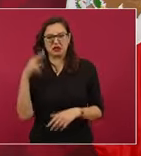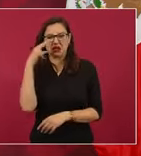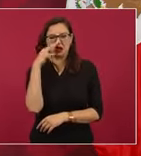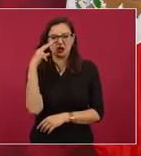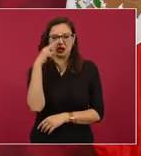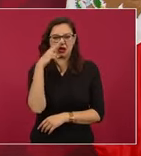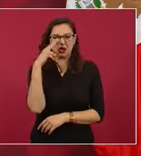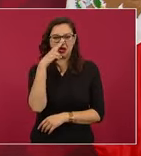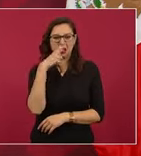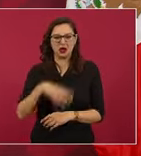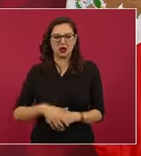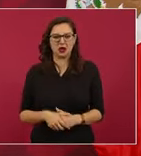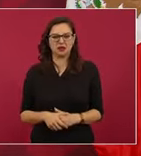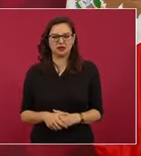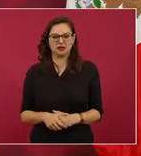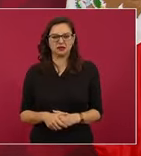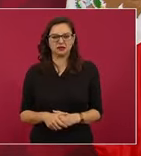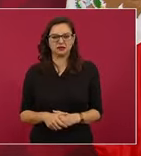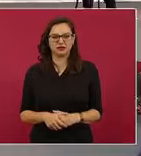nacos.